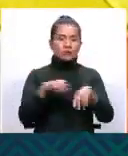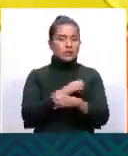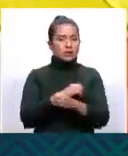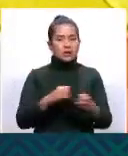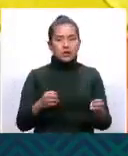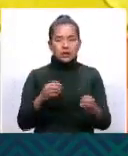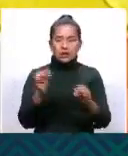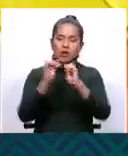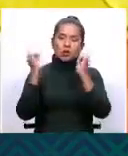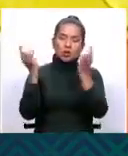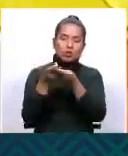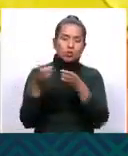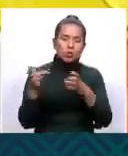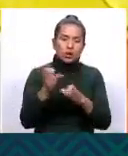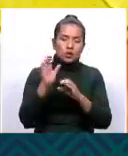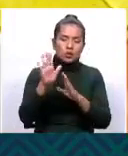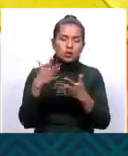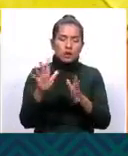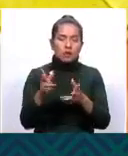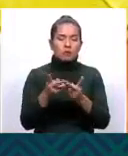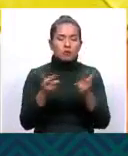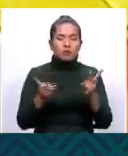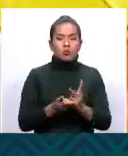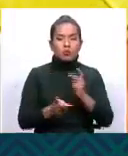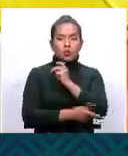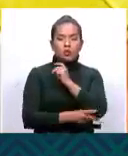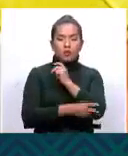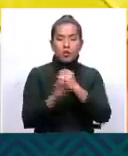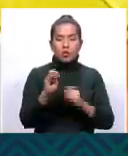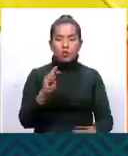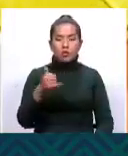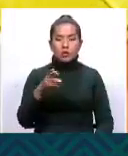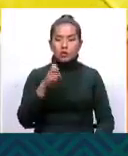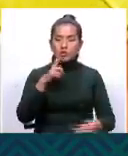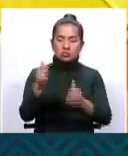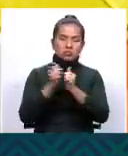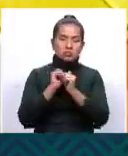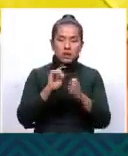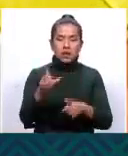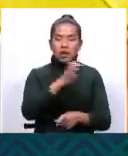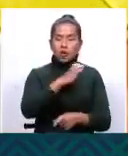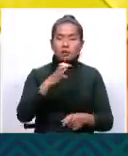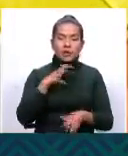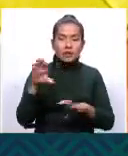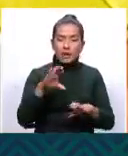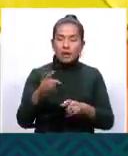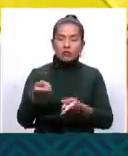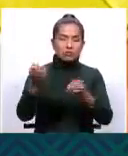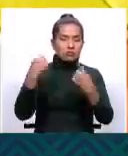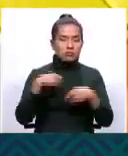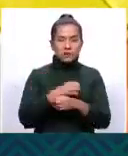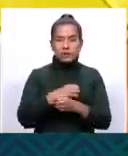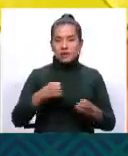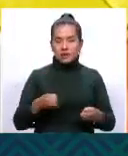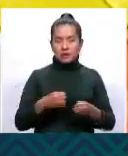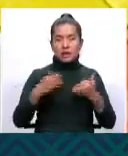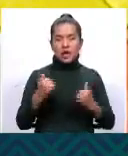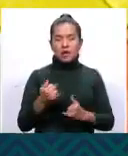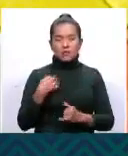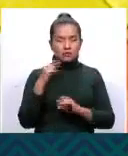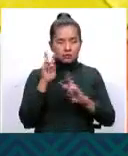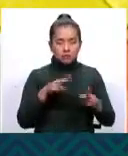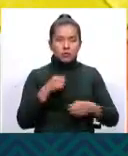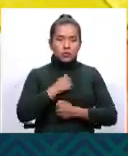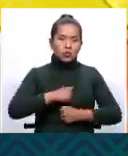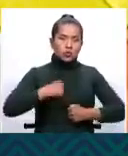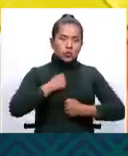no asistió el ejecutivo de la provincia Omasuyos ni su comité ejecutivo. Y lamento mucho porque, como